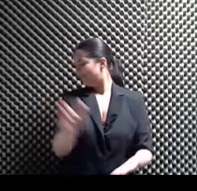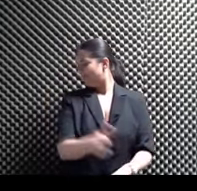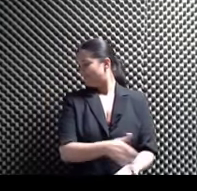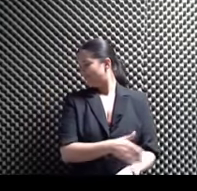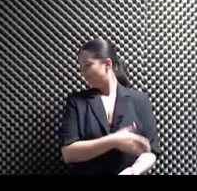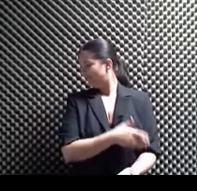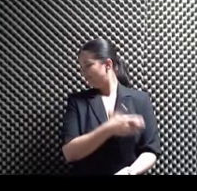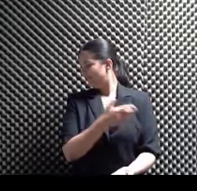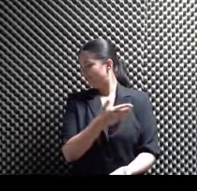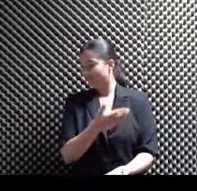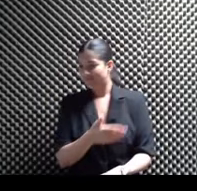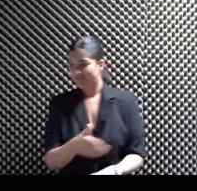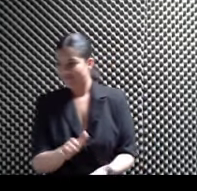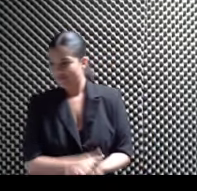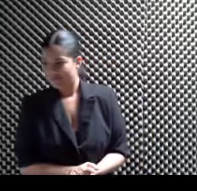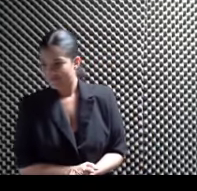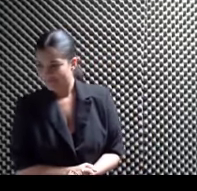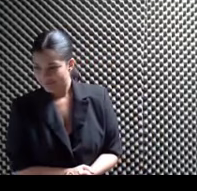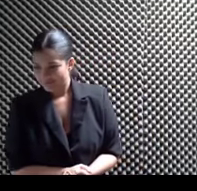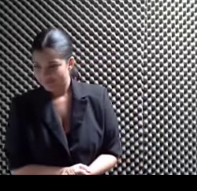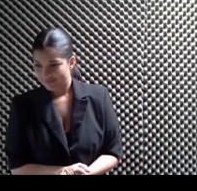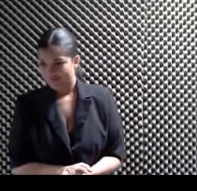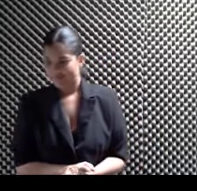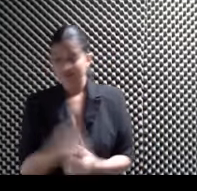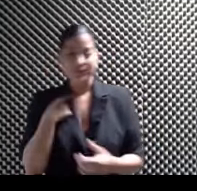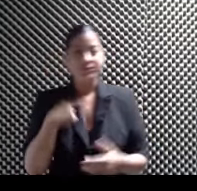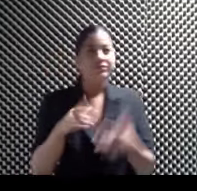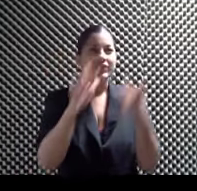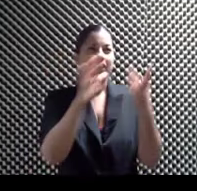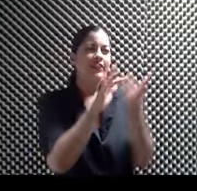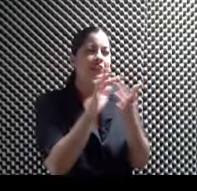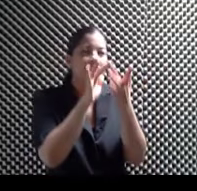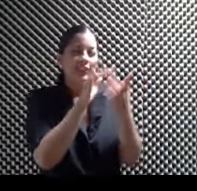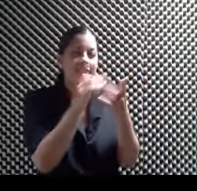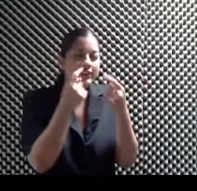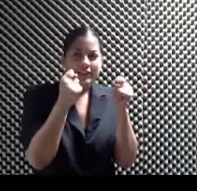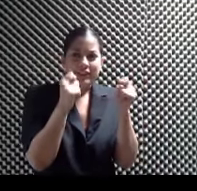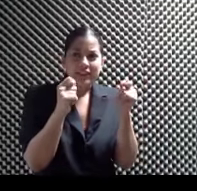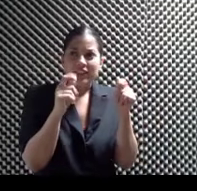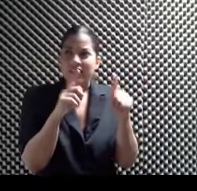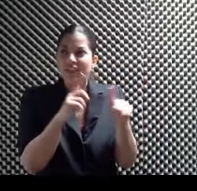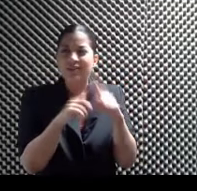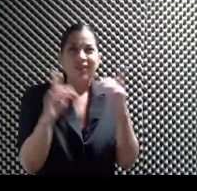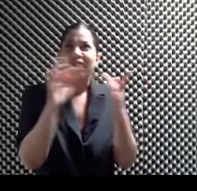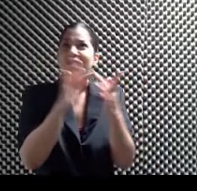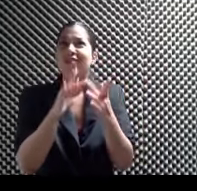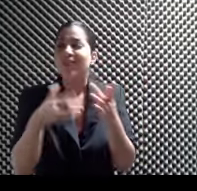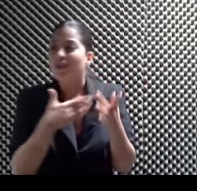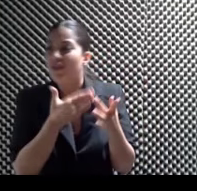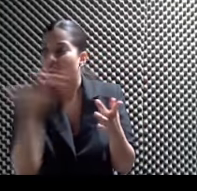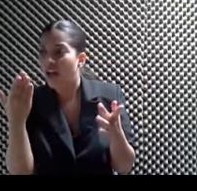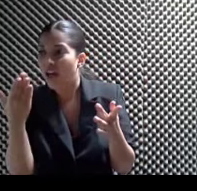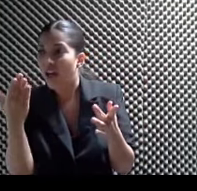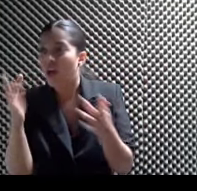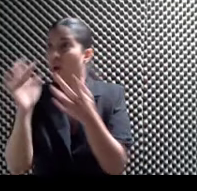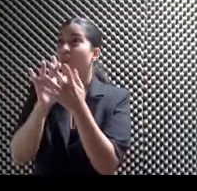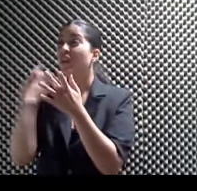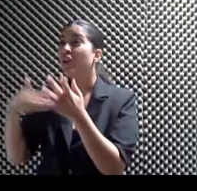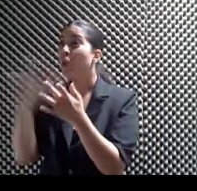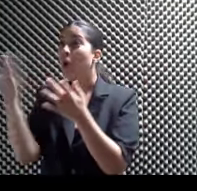Se queda En lo que llegue el mesero Me conecto con el internet Adiós Aquí no hay wifi Si no tengo wifi No tengo